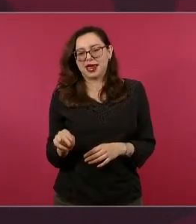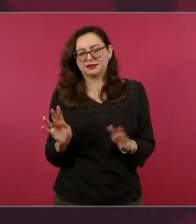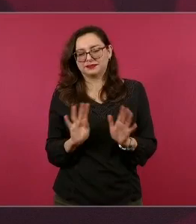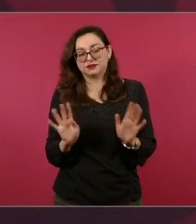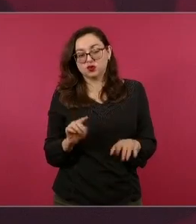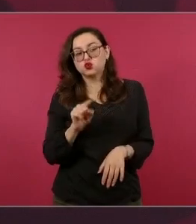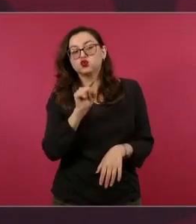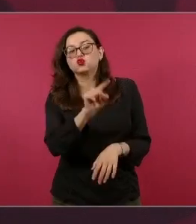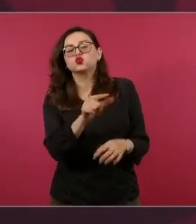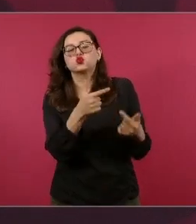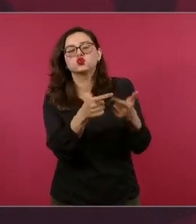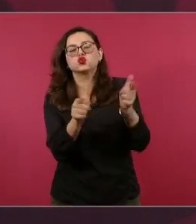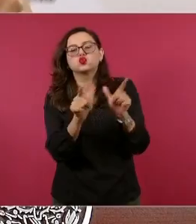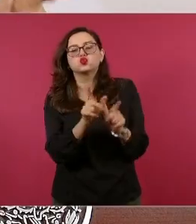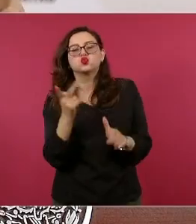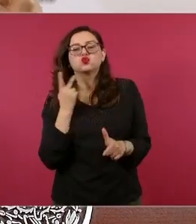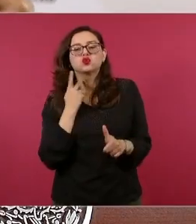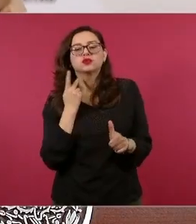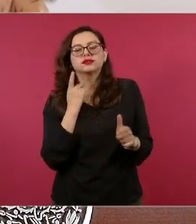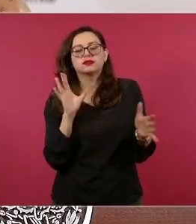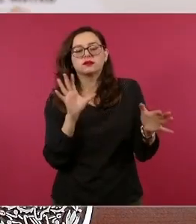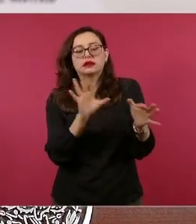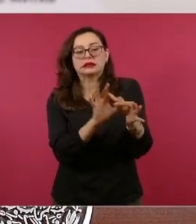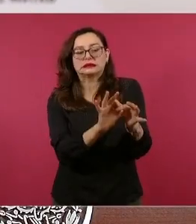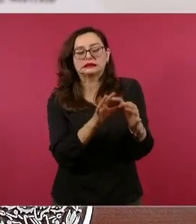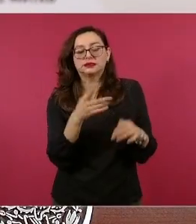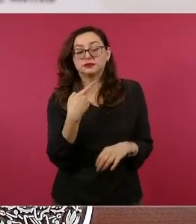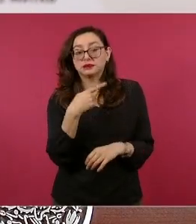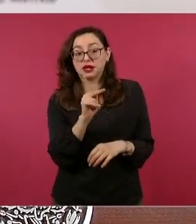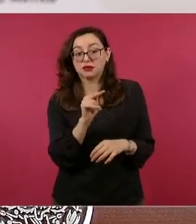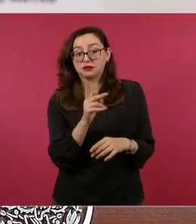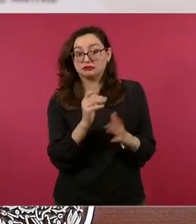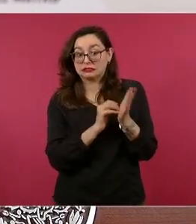robaron miles de millones de pesos.